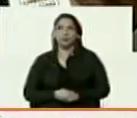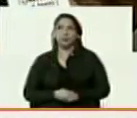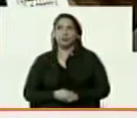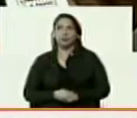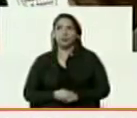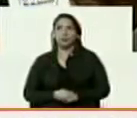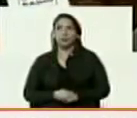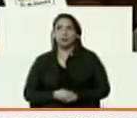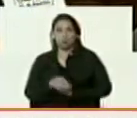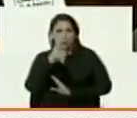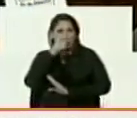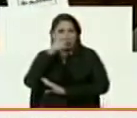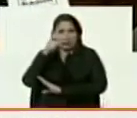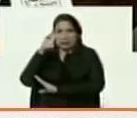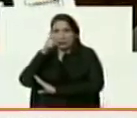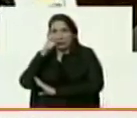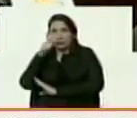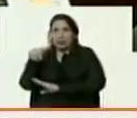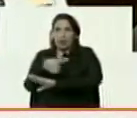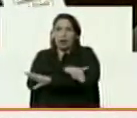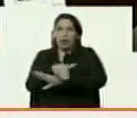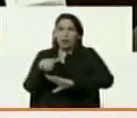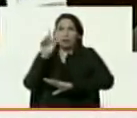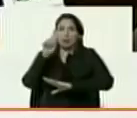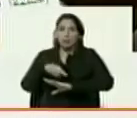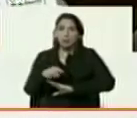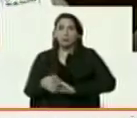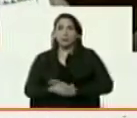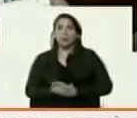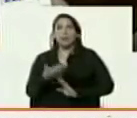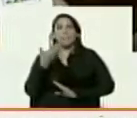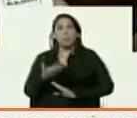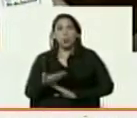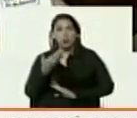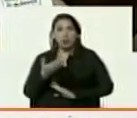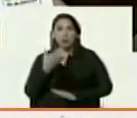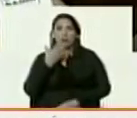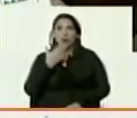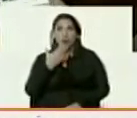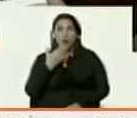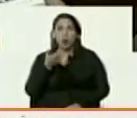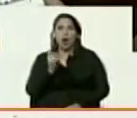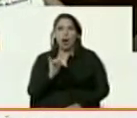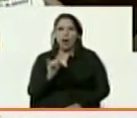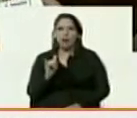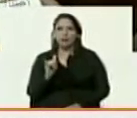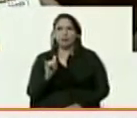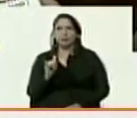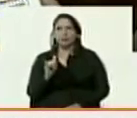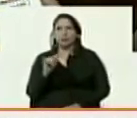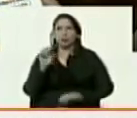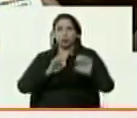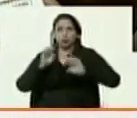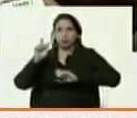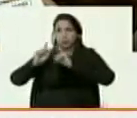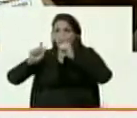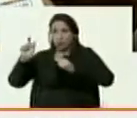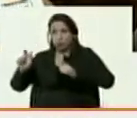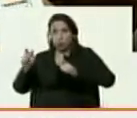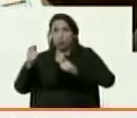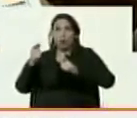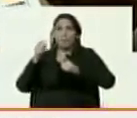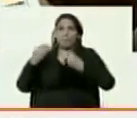medidas cautelares en la calle, que también es importante. Por ejemplo, hay casos de gente que está en el